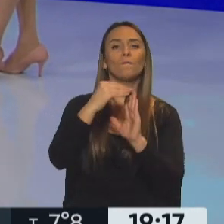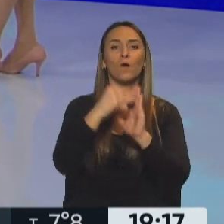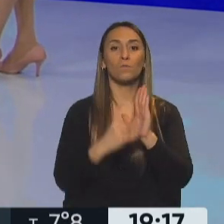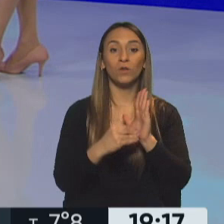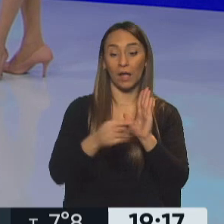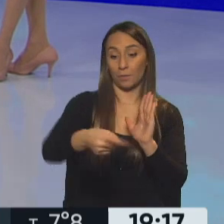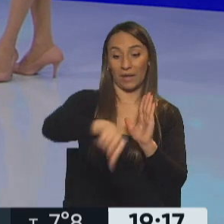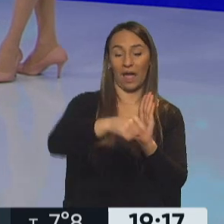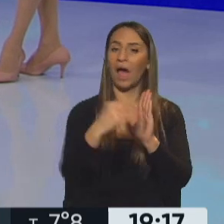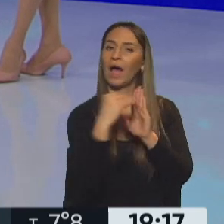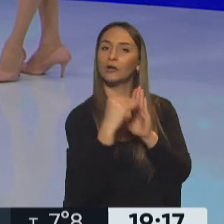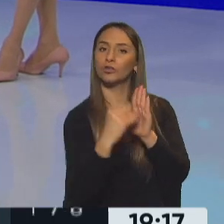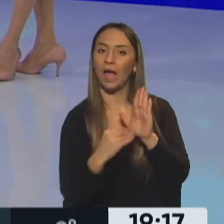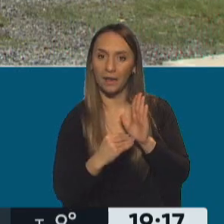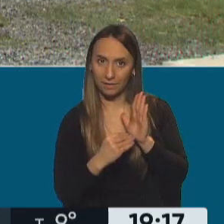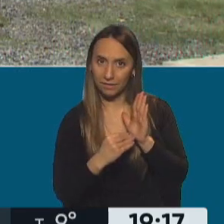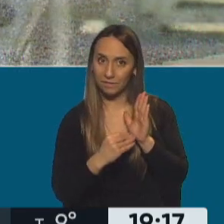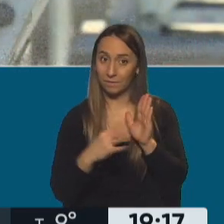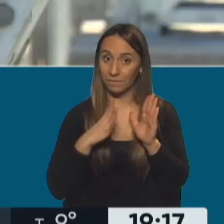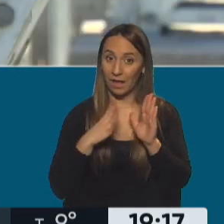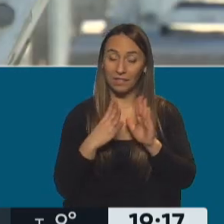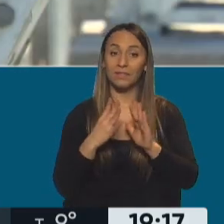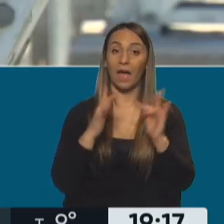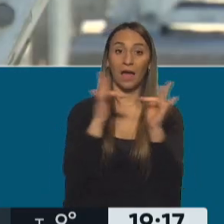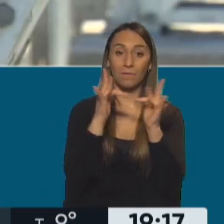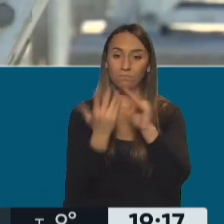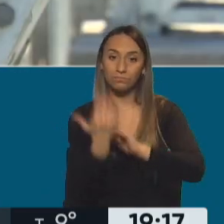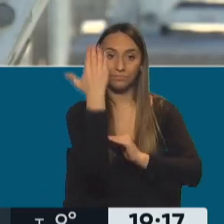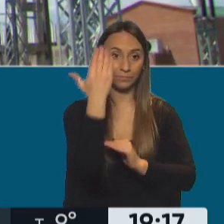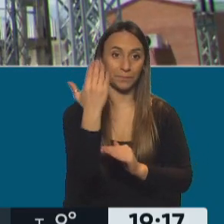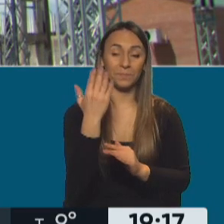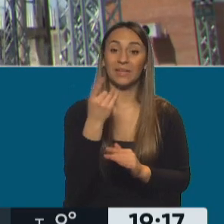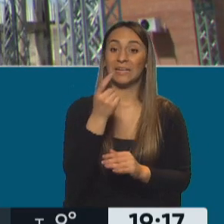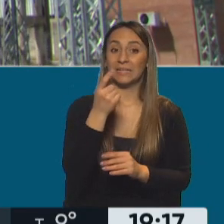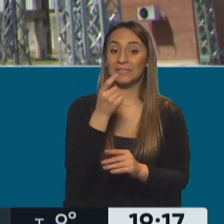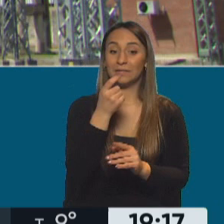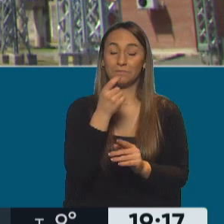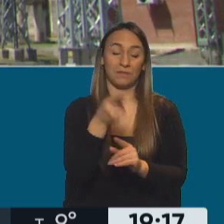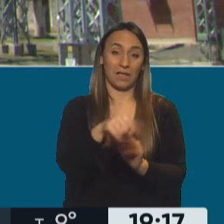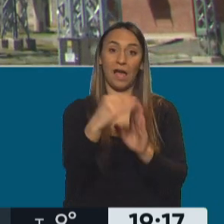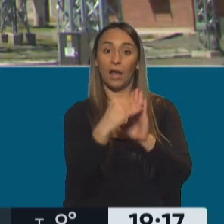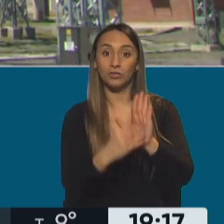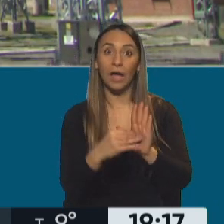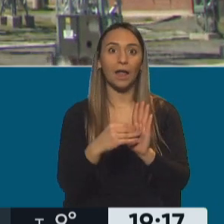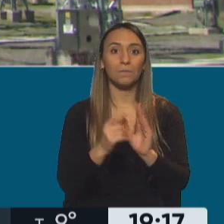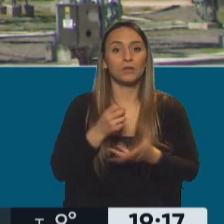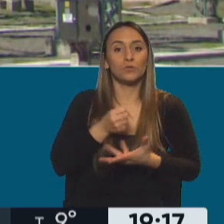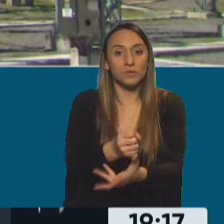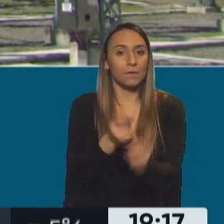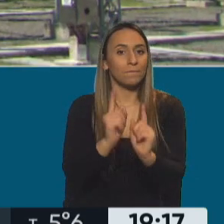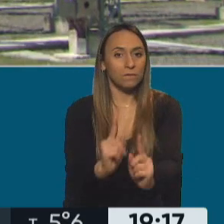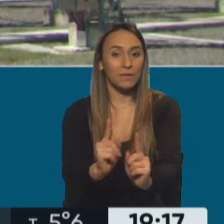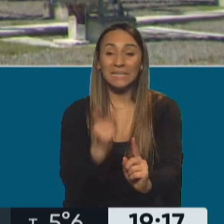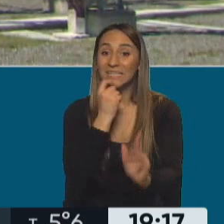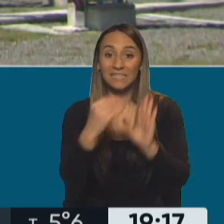que anotar para poder seguir percibiendo el subsidio. De la manera contraria, se lo van a quitar. Entonces, hay preguntas que surgen, pero